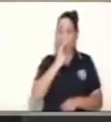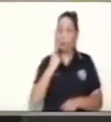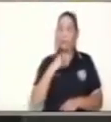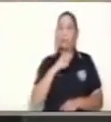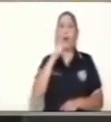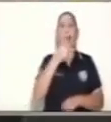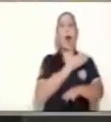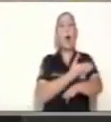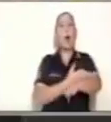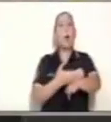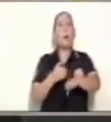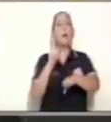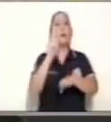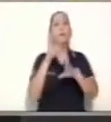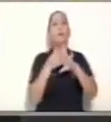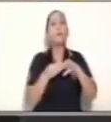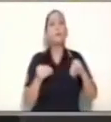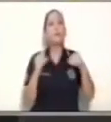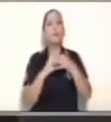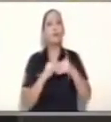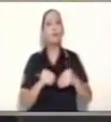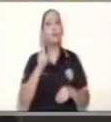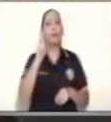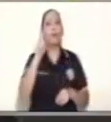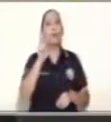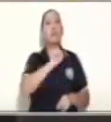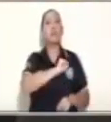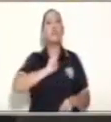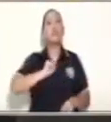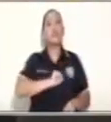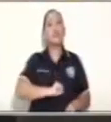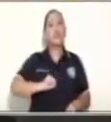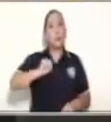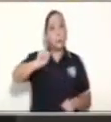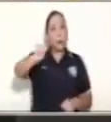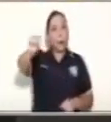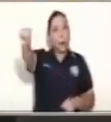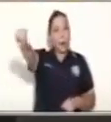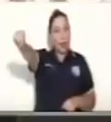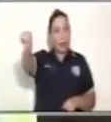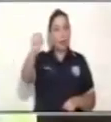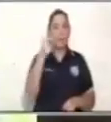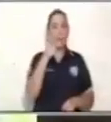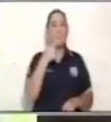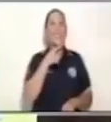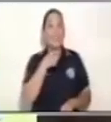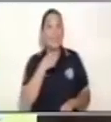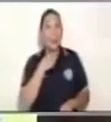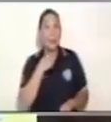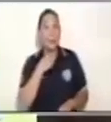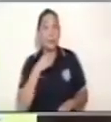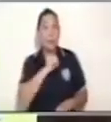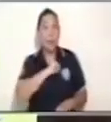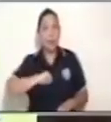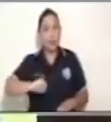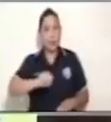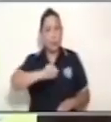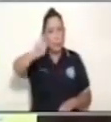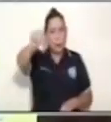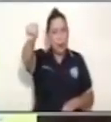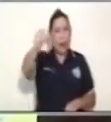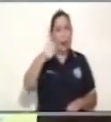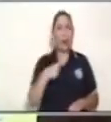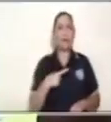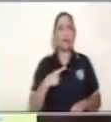les voy a contar una historia. La historia es de los superhéroes. A todos nos gustan los superhéroes, las historias de